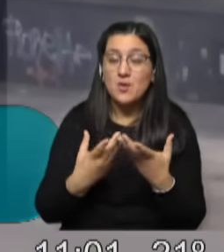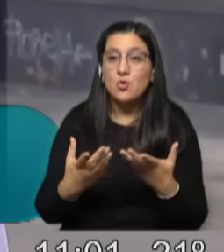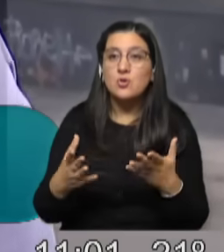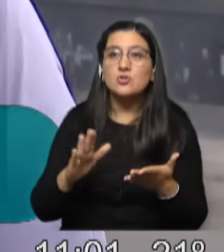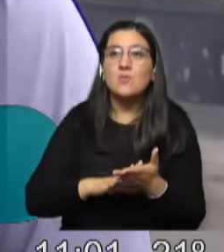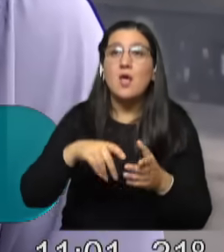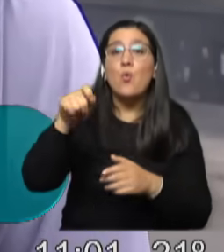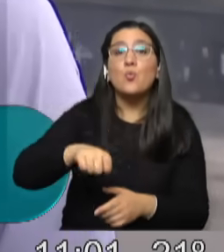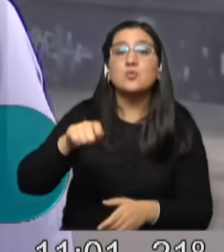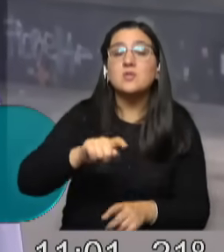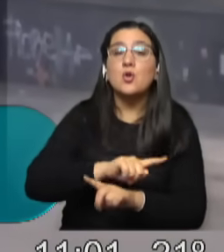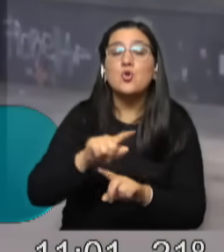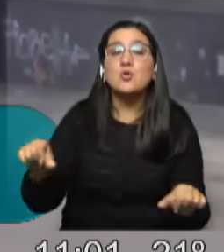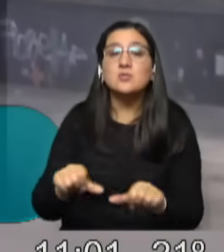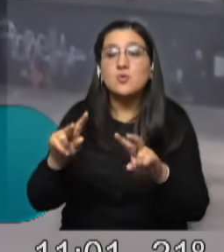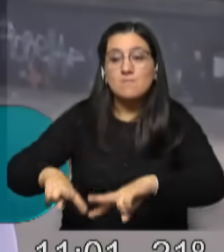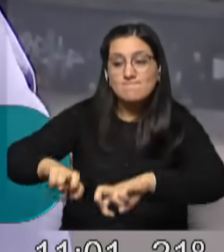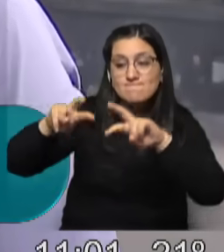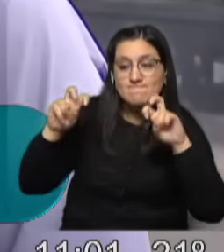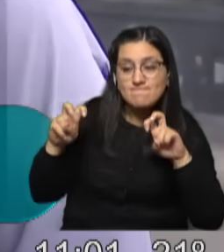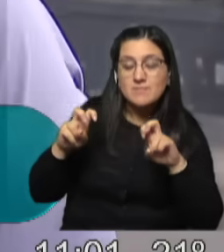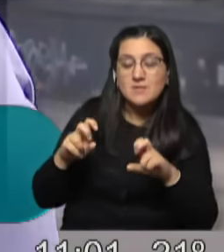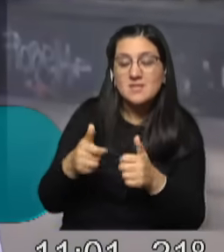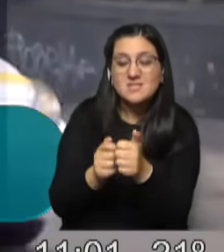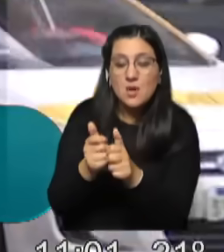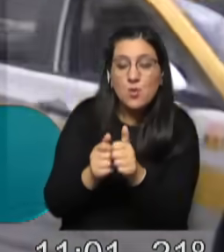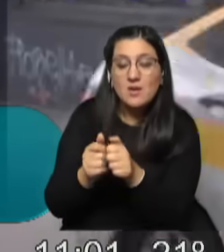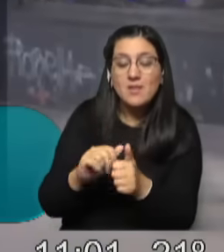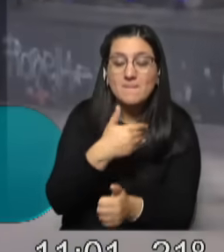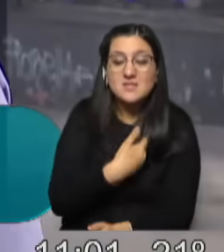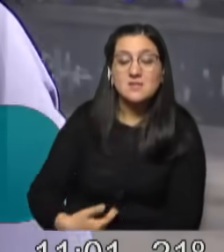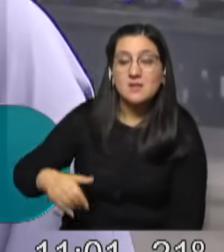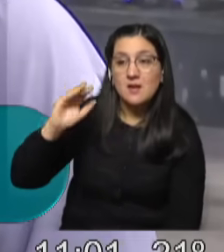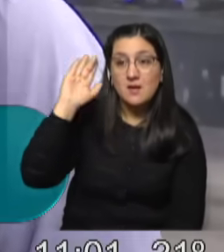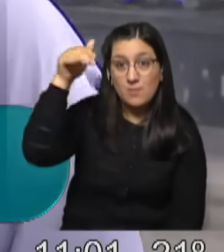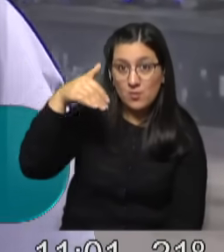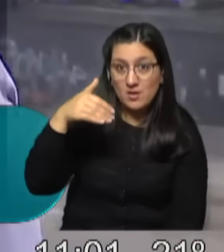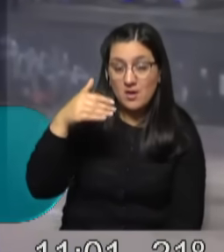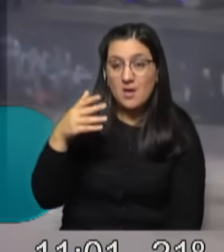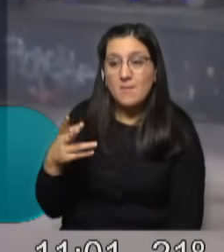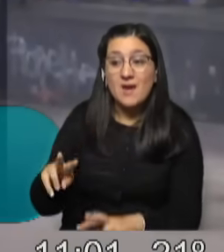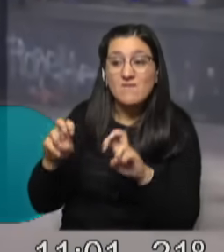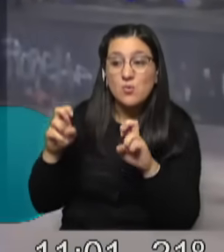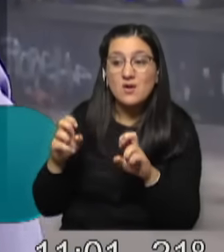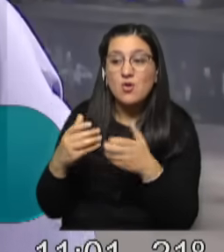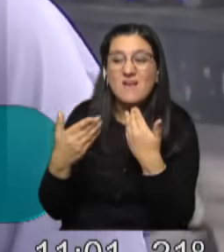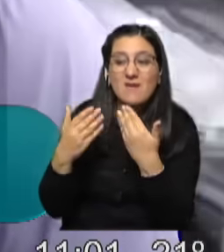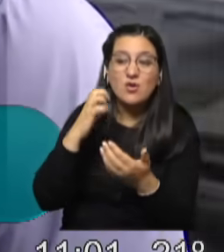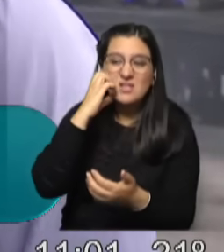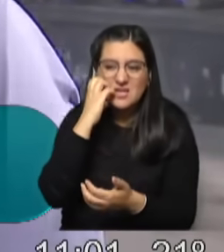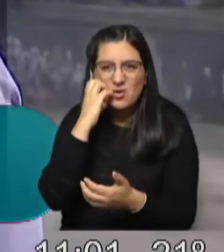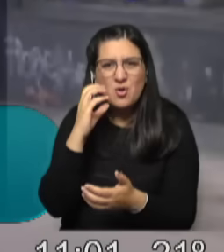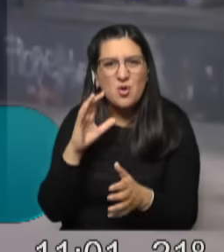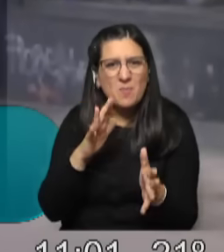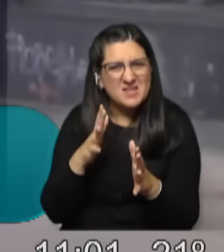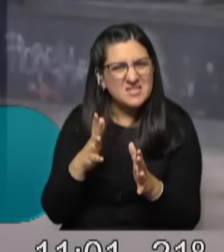de que la justicia no realizó el peritaje del celular del presidente de la República para averiguar las charlas con Astesiano, ¿no parece poco,